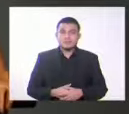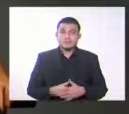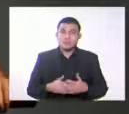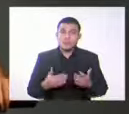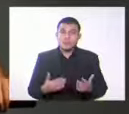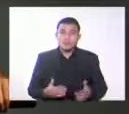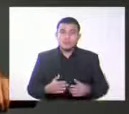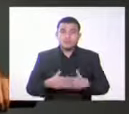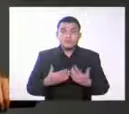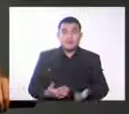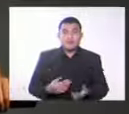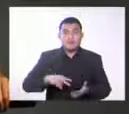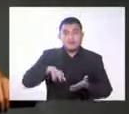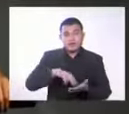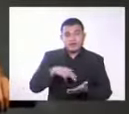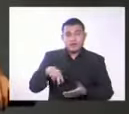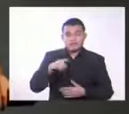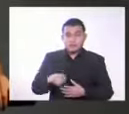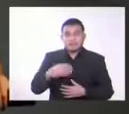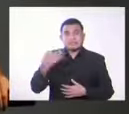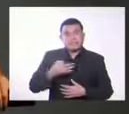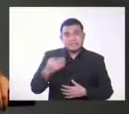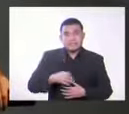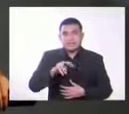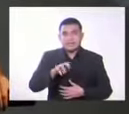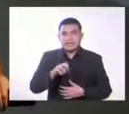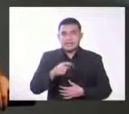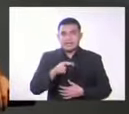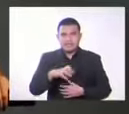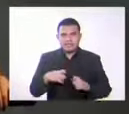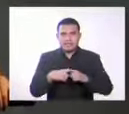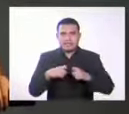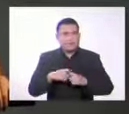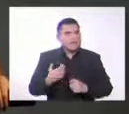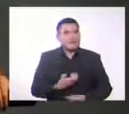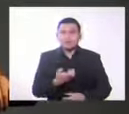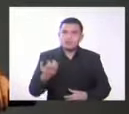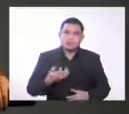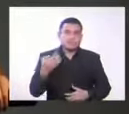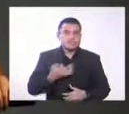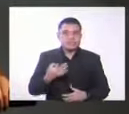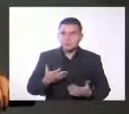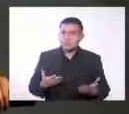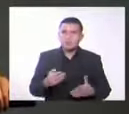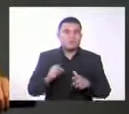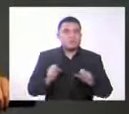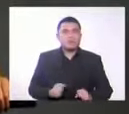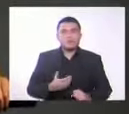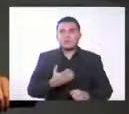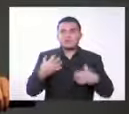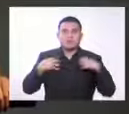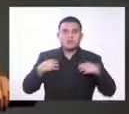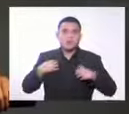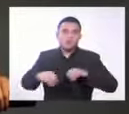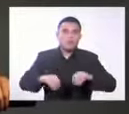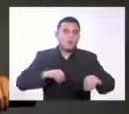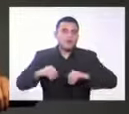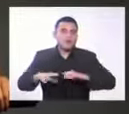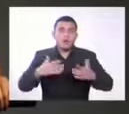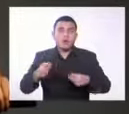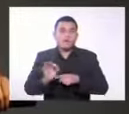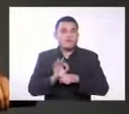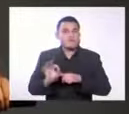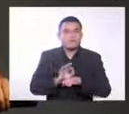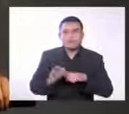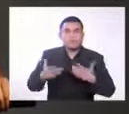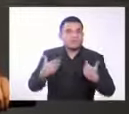Para bailar así hace falta energía. Para todo hace falta energía. No podemos vivir, movernos o funcionar sin